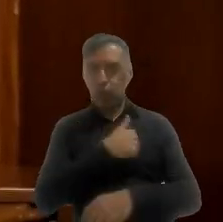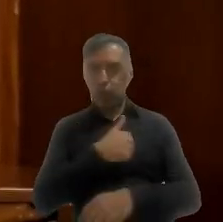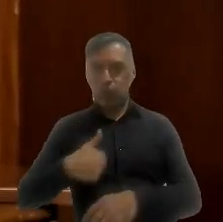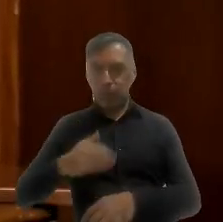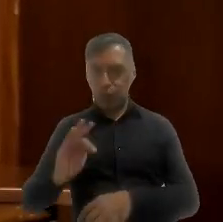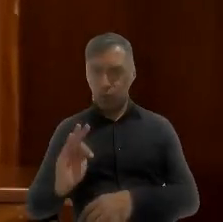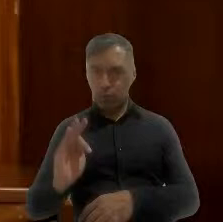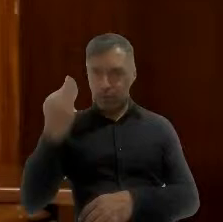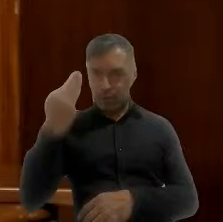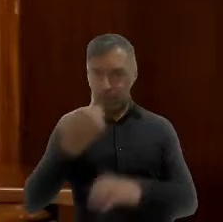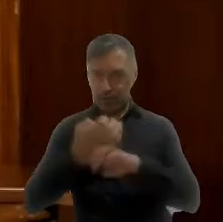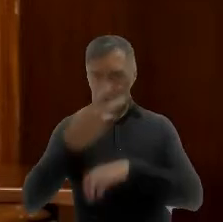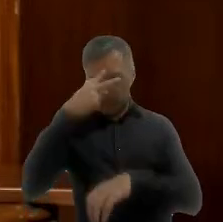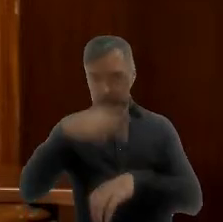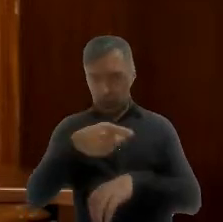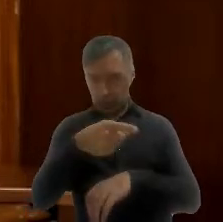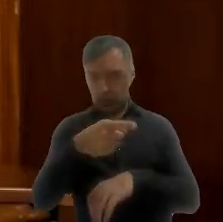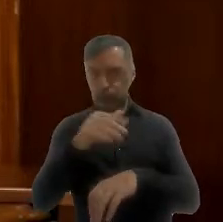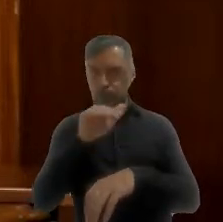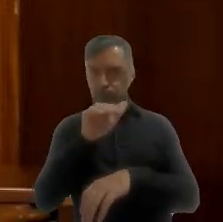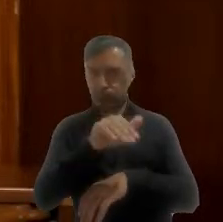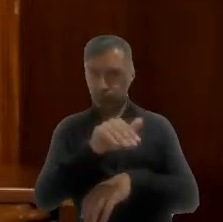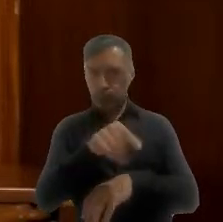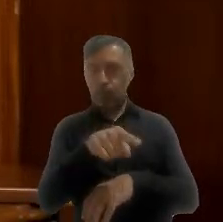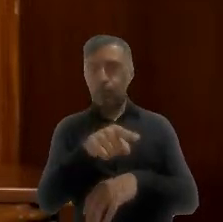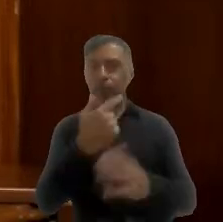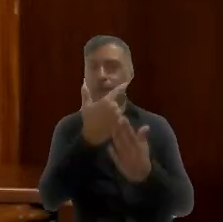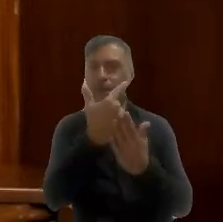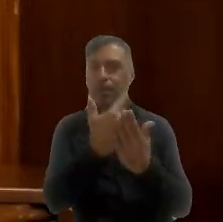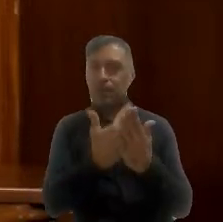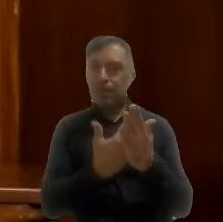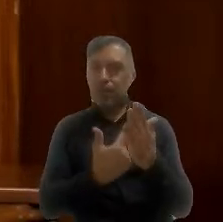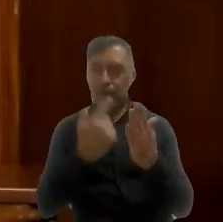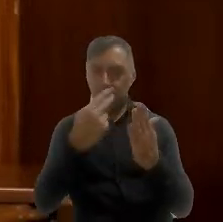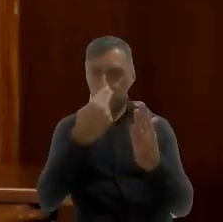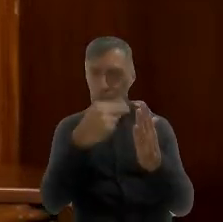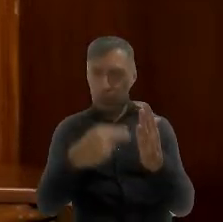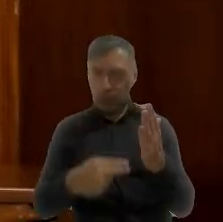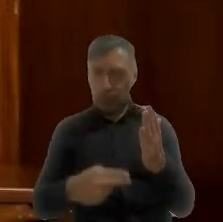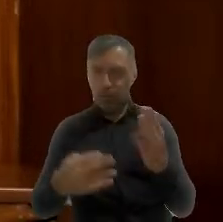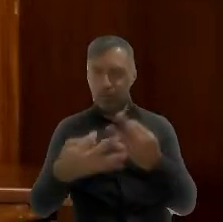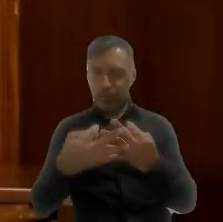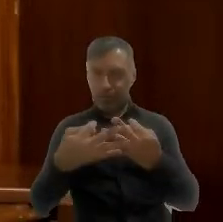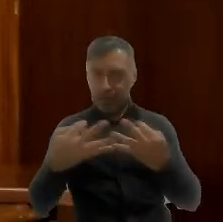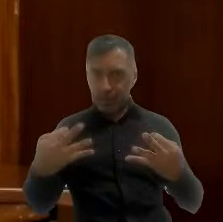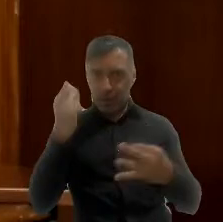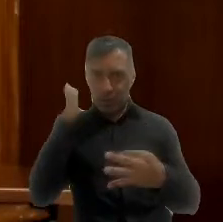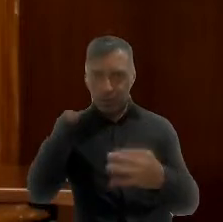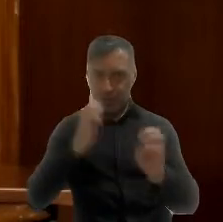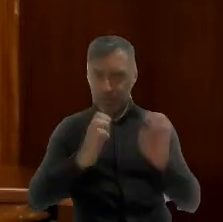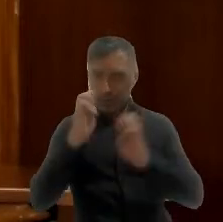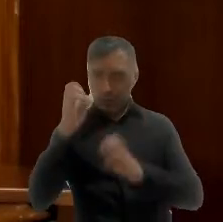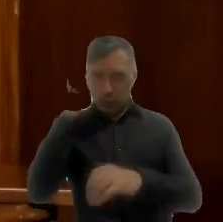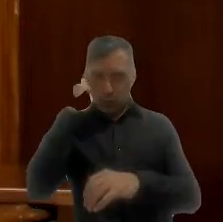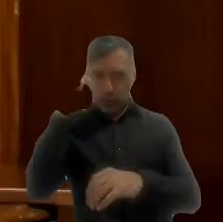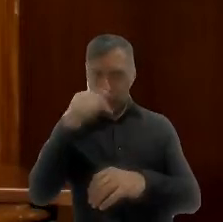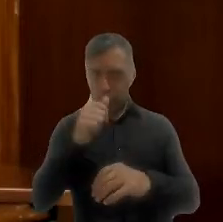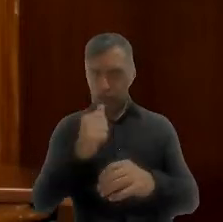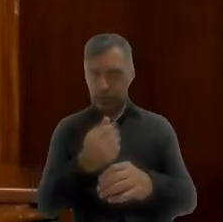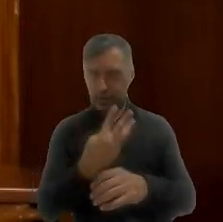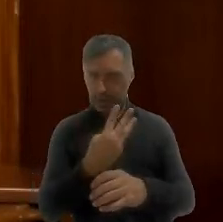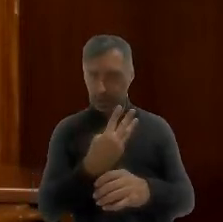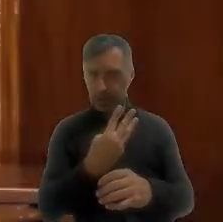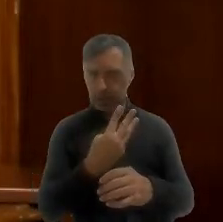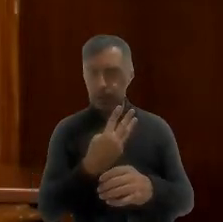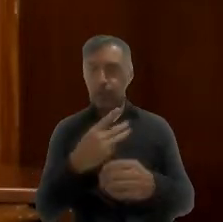México, a desincorporar del patrimonio del municipio tres inmuebles identificados como